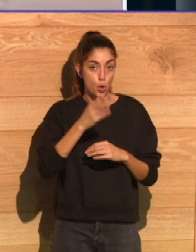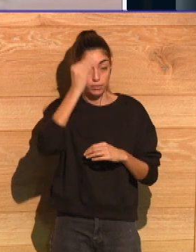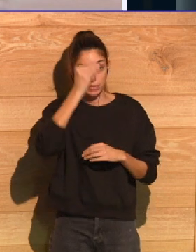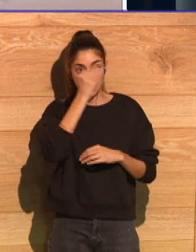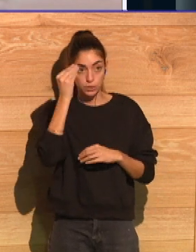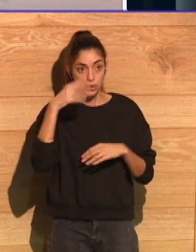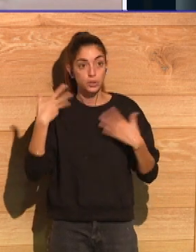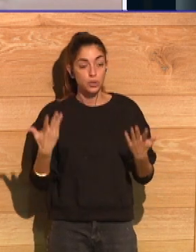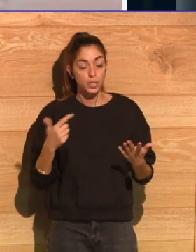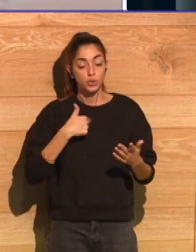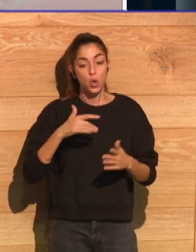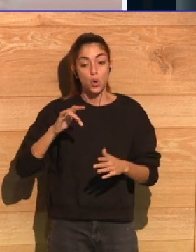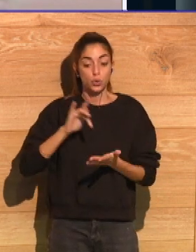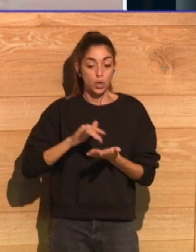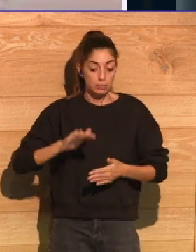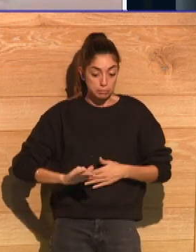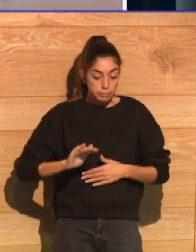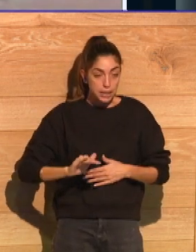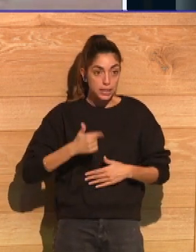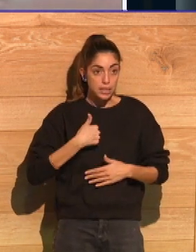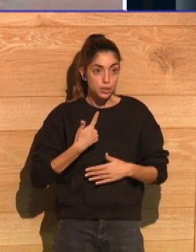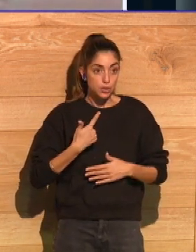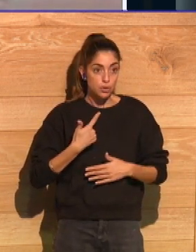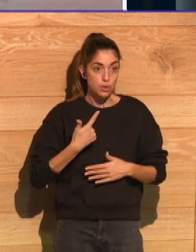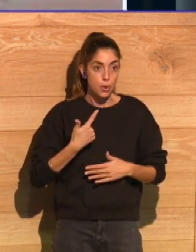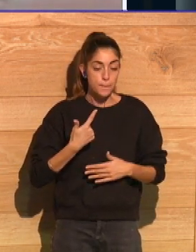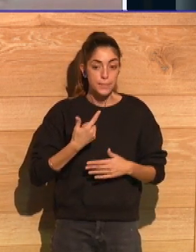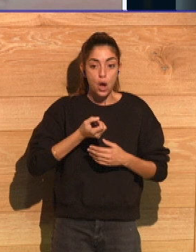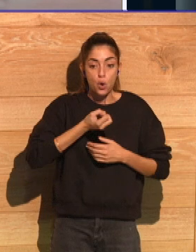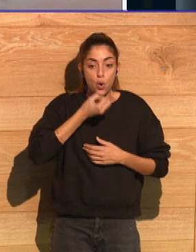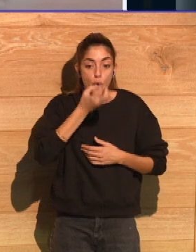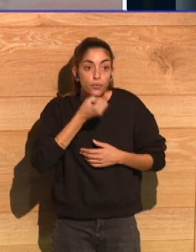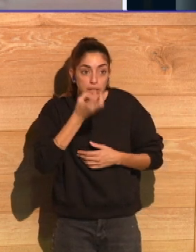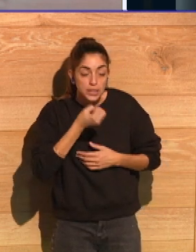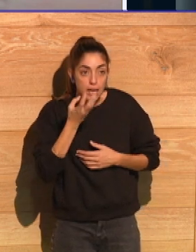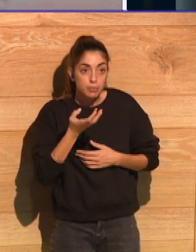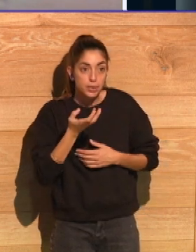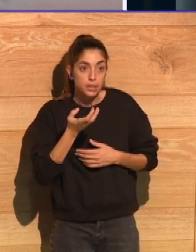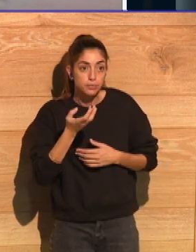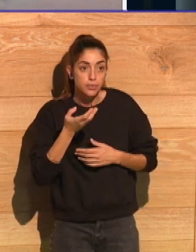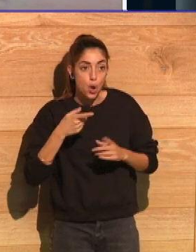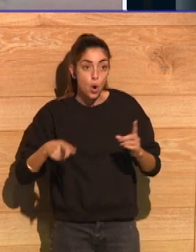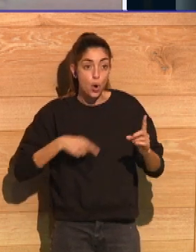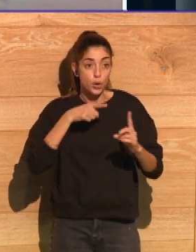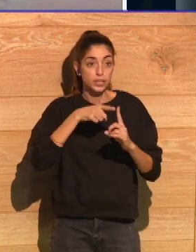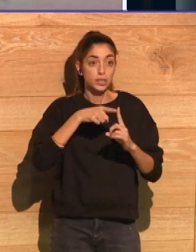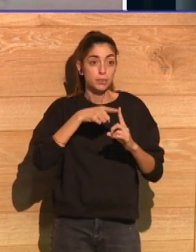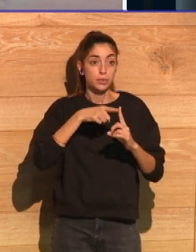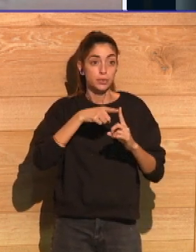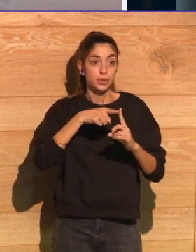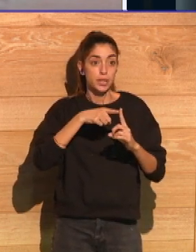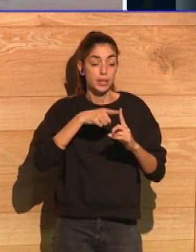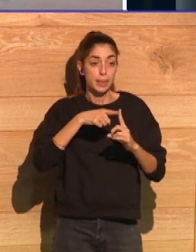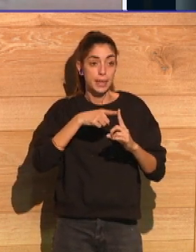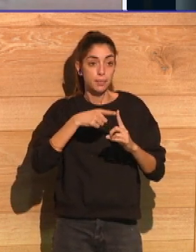me emocionaba mucho, en realidad, la idea de confesarme como una manera, ¿no?, de limpiar todas